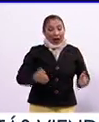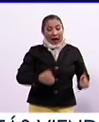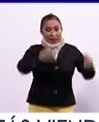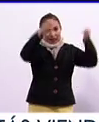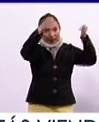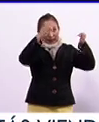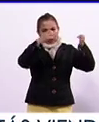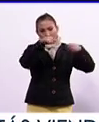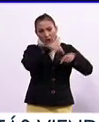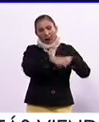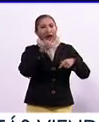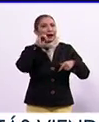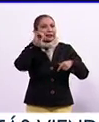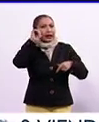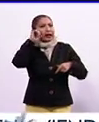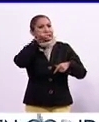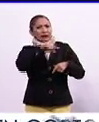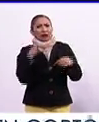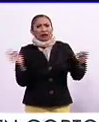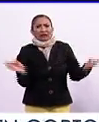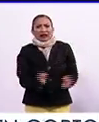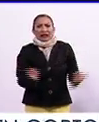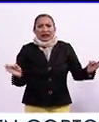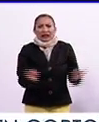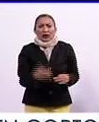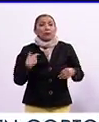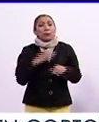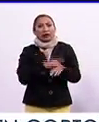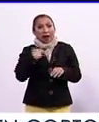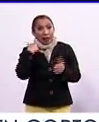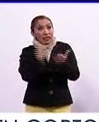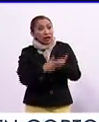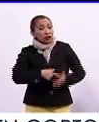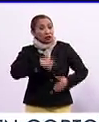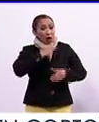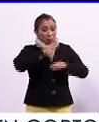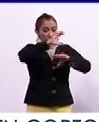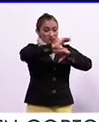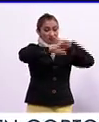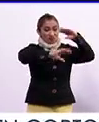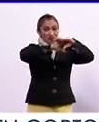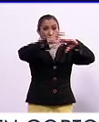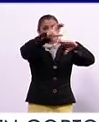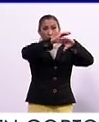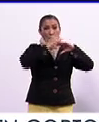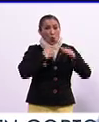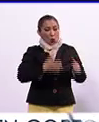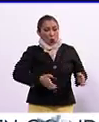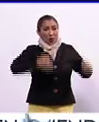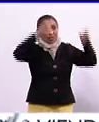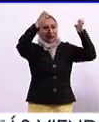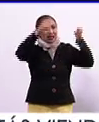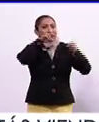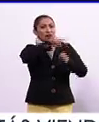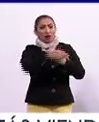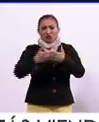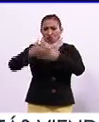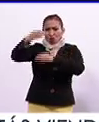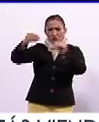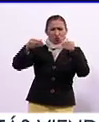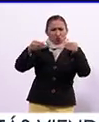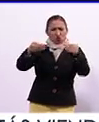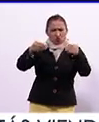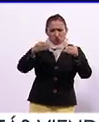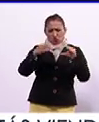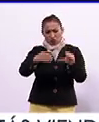helado, me imagino, el día de ayer ha estado congelándose. ¿Por qué? Porque son de pura mampostería, ¿verdad? Y de unos murotes